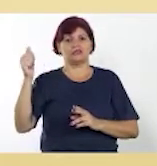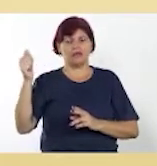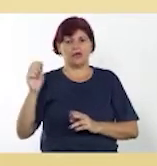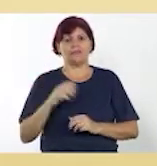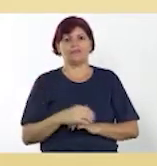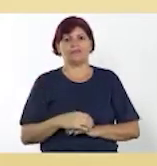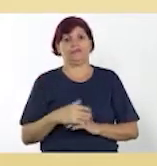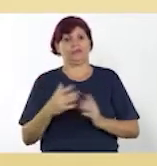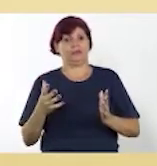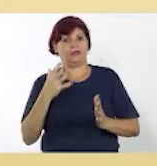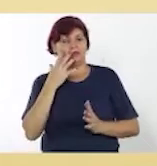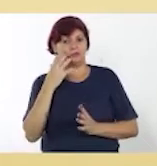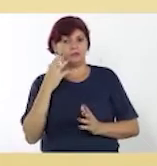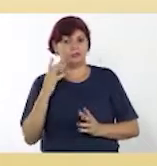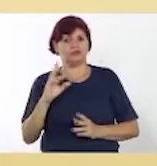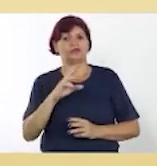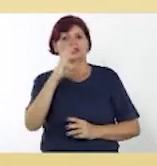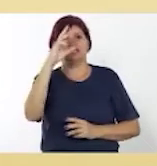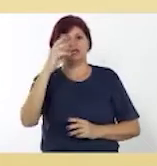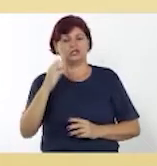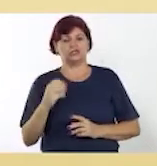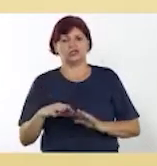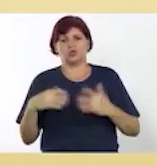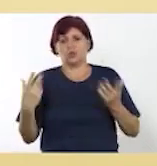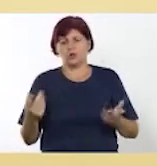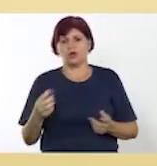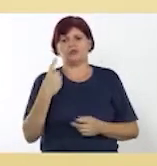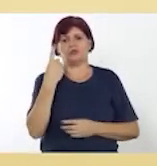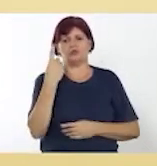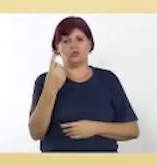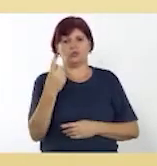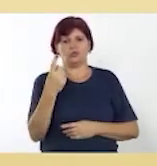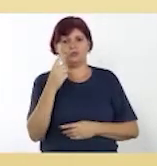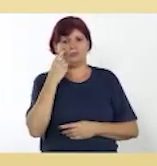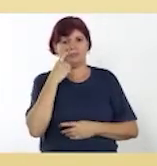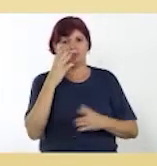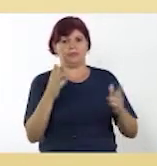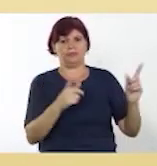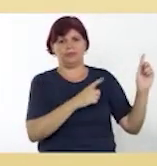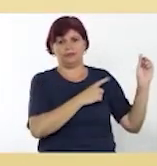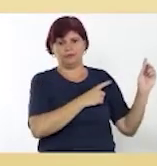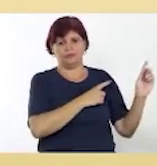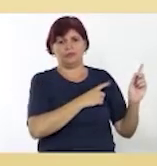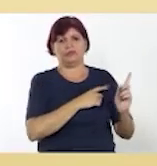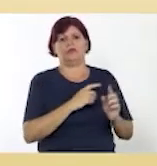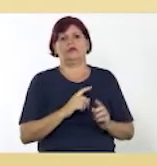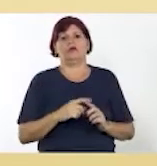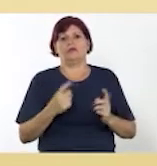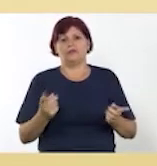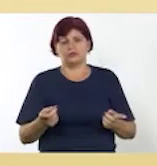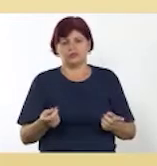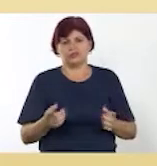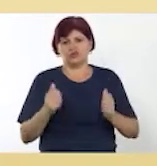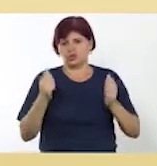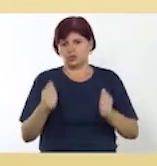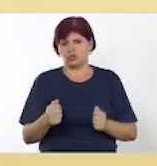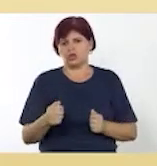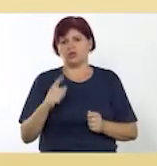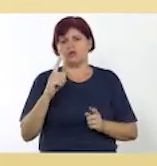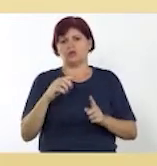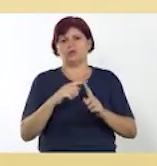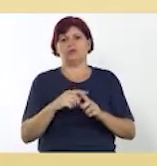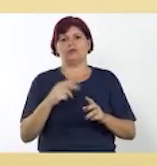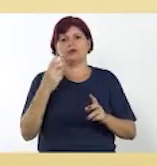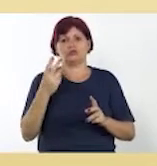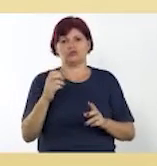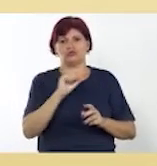fundamental trigonométrica y eso, el resultado es 1. Ahí lo tienen. Por lo tanto, nos queda 1 más